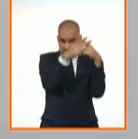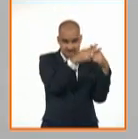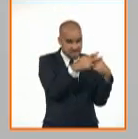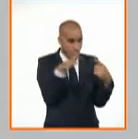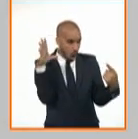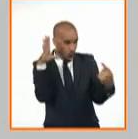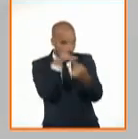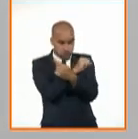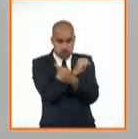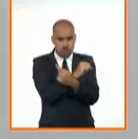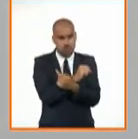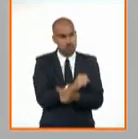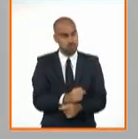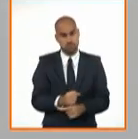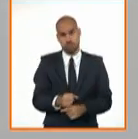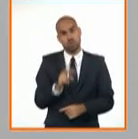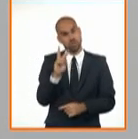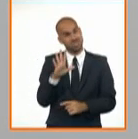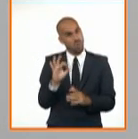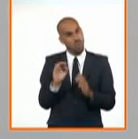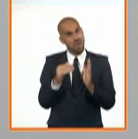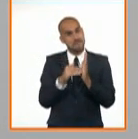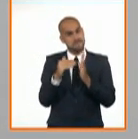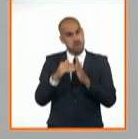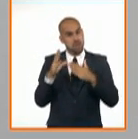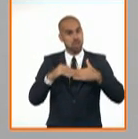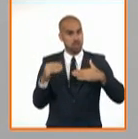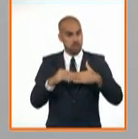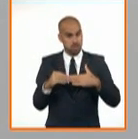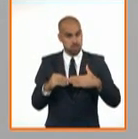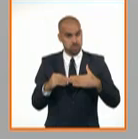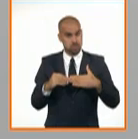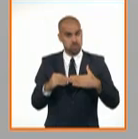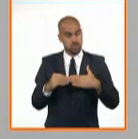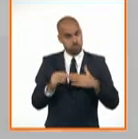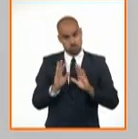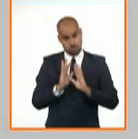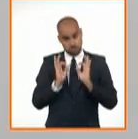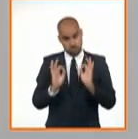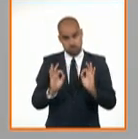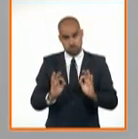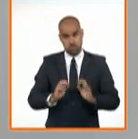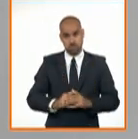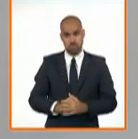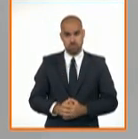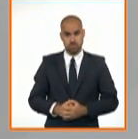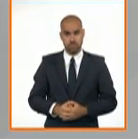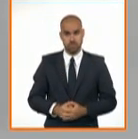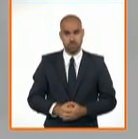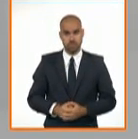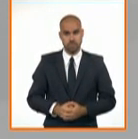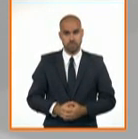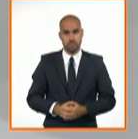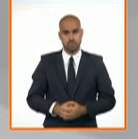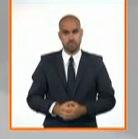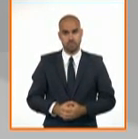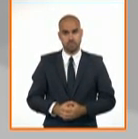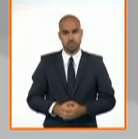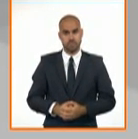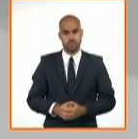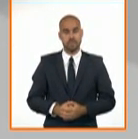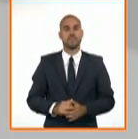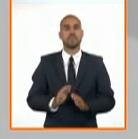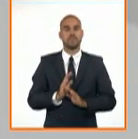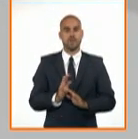termoeléctricas y las reparaciones que hace que profunda que se hace a los motores de la generación distribuida el estado actual que